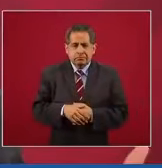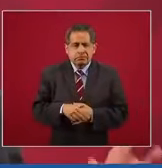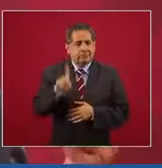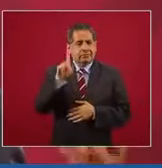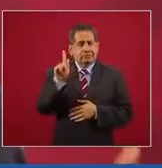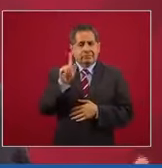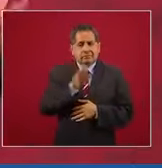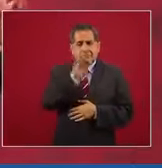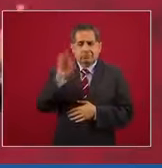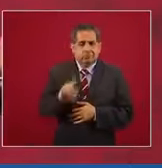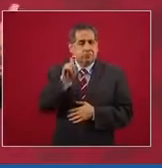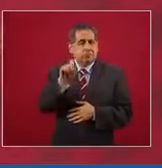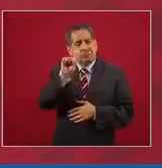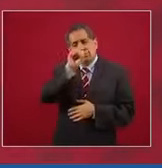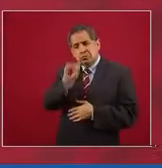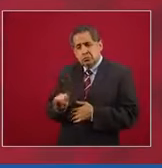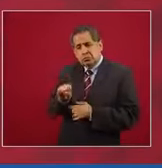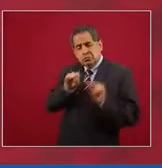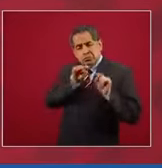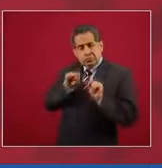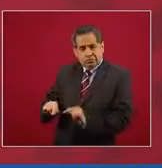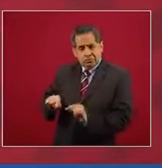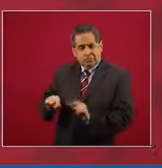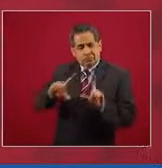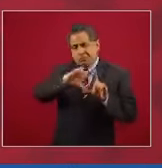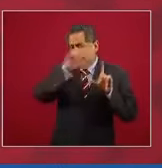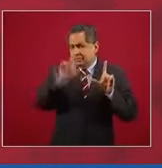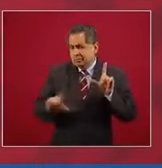El 70% del agua del país está en el sudeste.